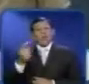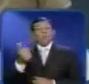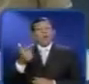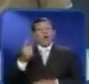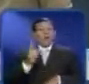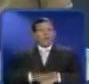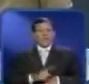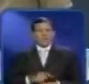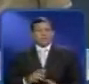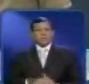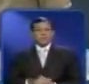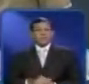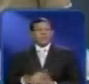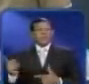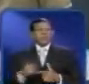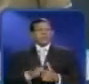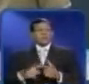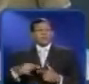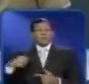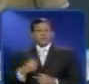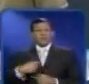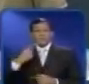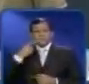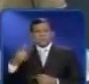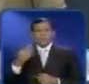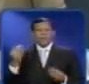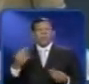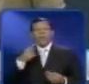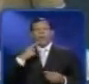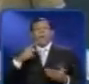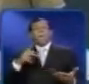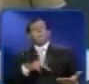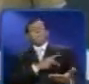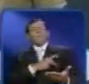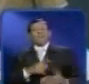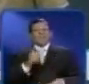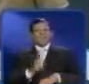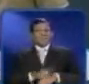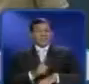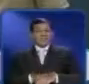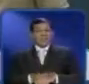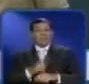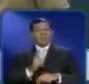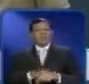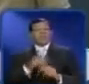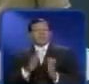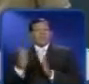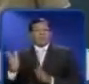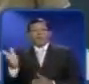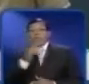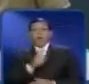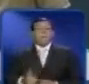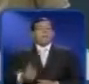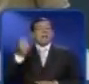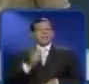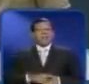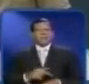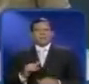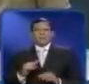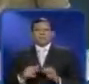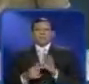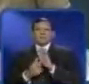tiempo Entonces nosotros decimos como dicen los poetas el tiempo es tiempo no hay más tiempo que el tiempo